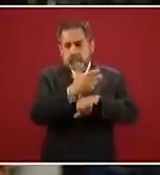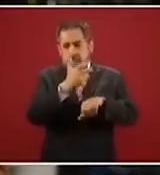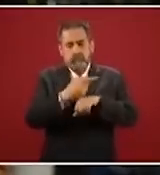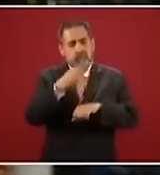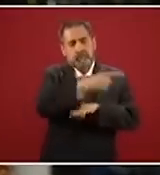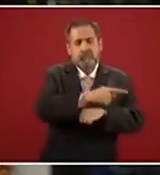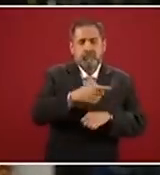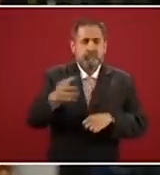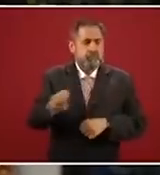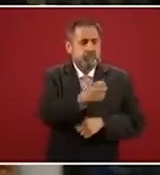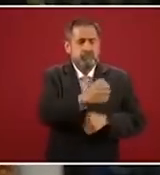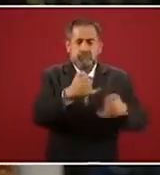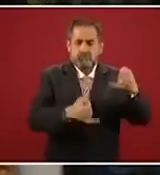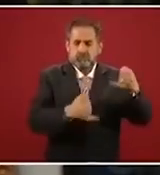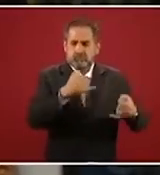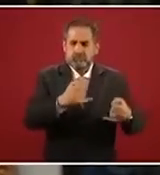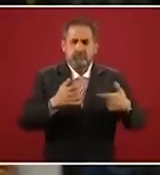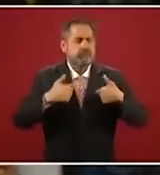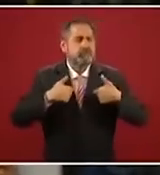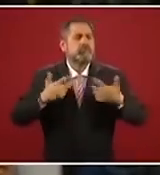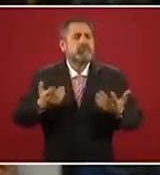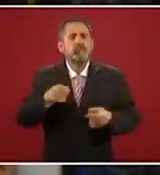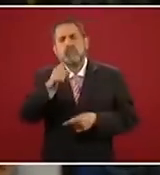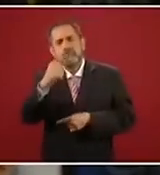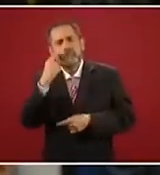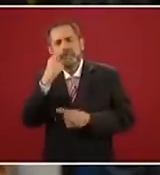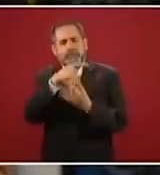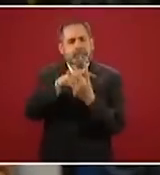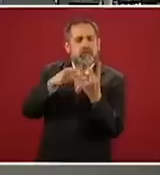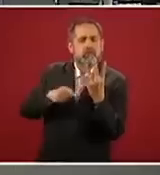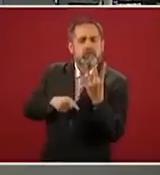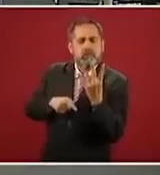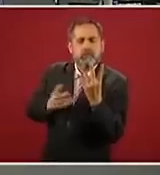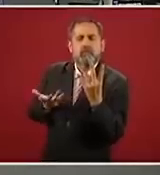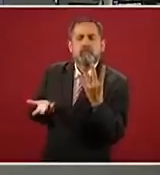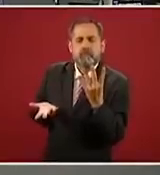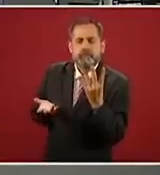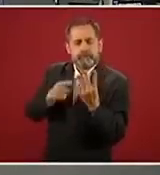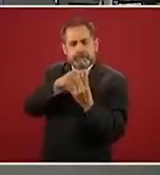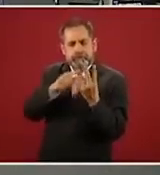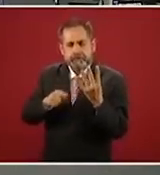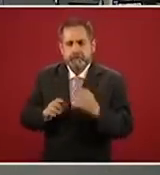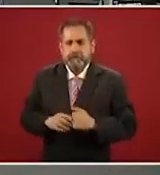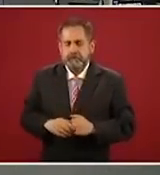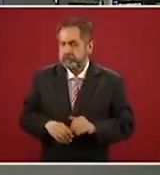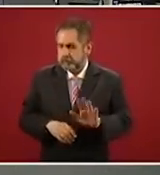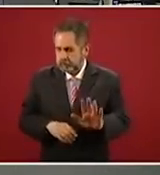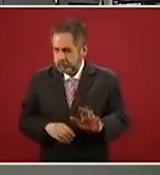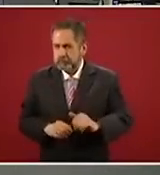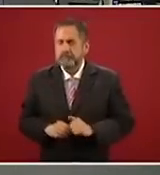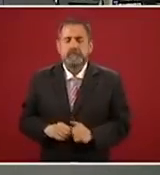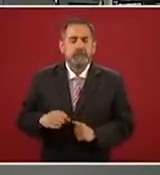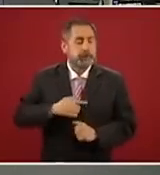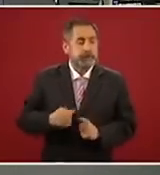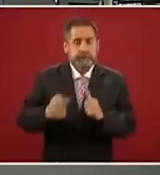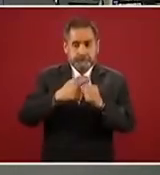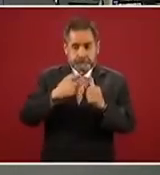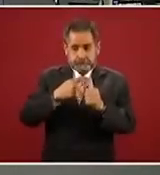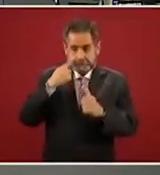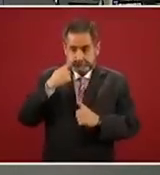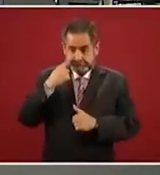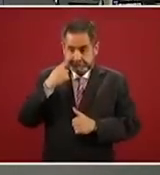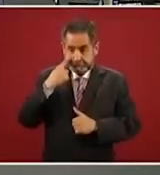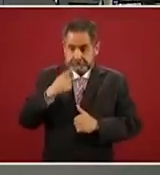Americana? ¿En cuál de estos cuatro escenarios entraría, presidente? Bueno, primero decirles que todas las investigaciones que